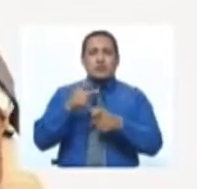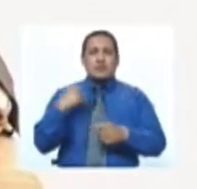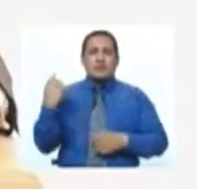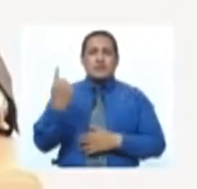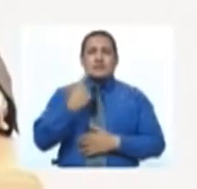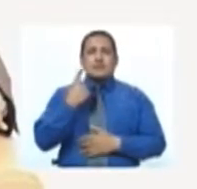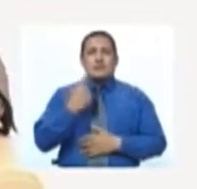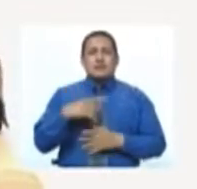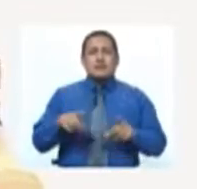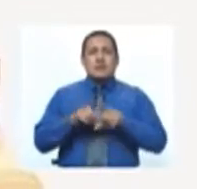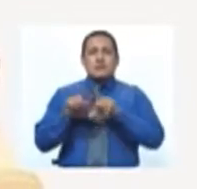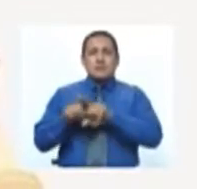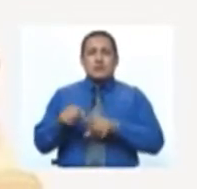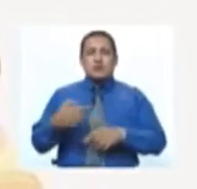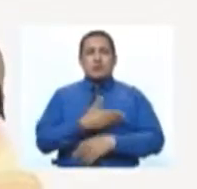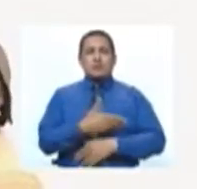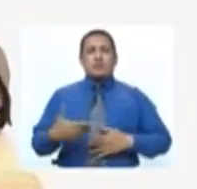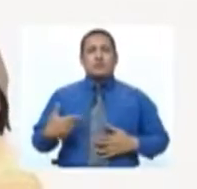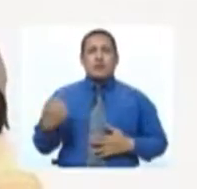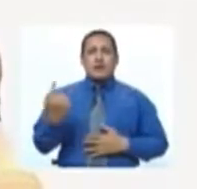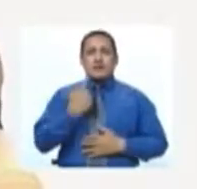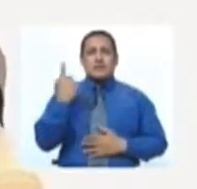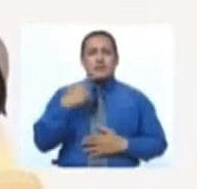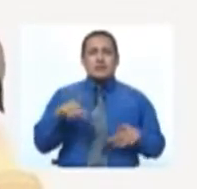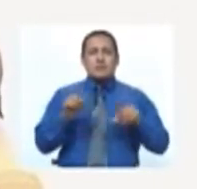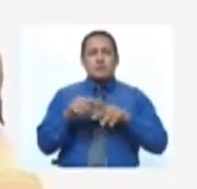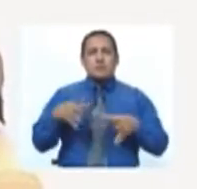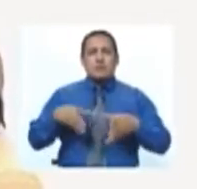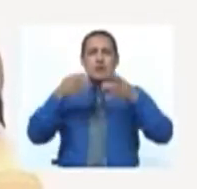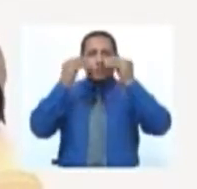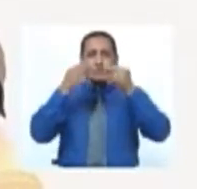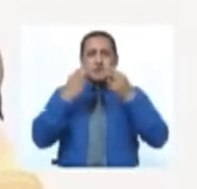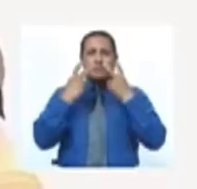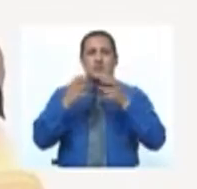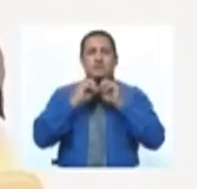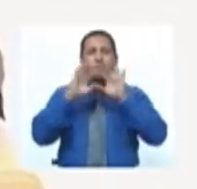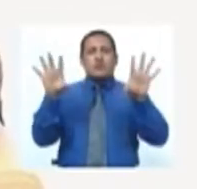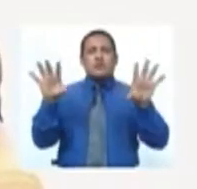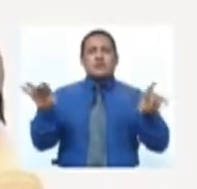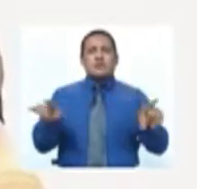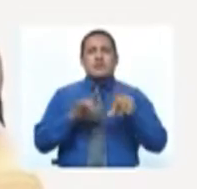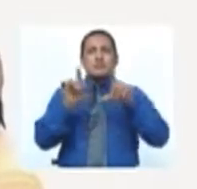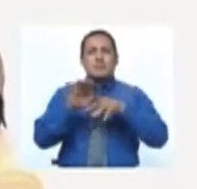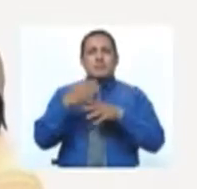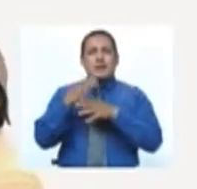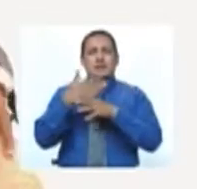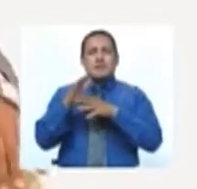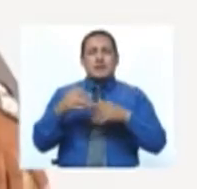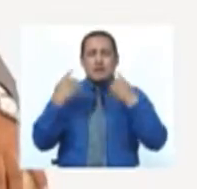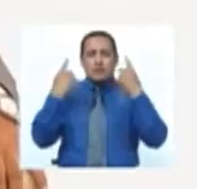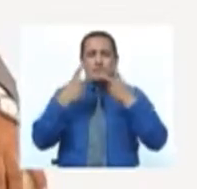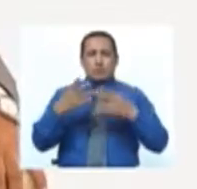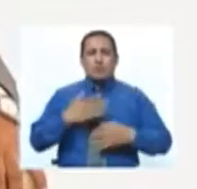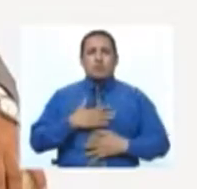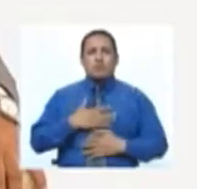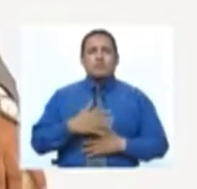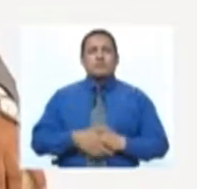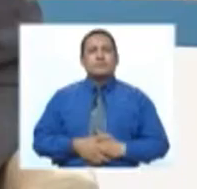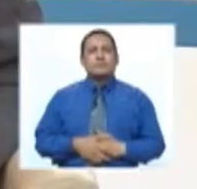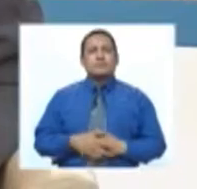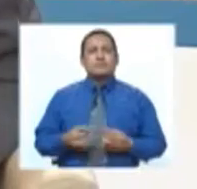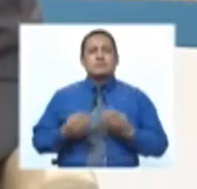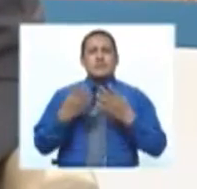ciudadanos, la ciudadanía en general, puede tomar conocimiento de esta convocatoria y participar en condición de postores.